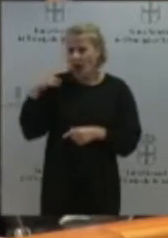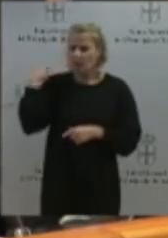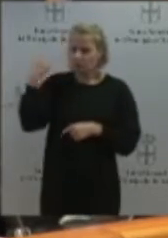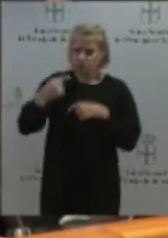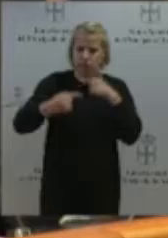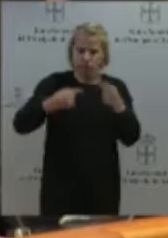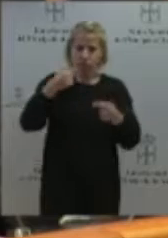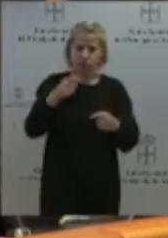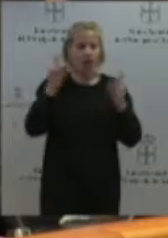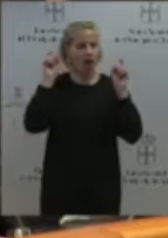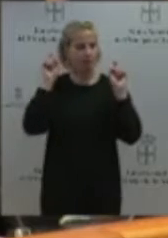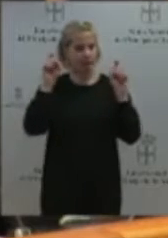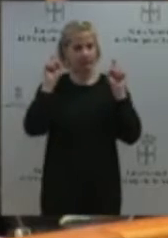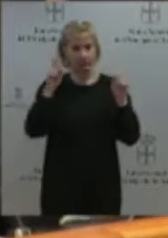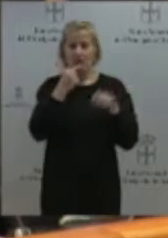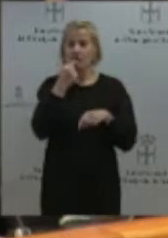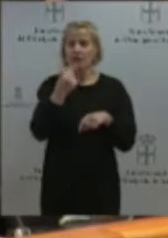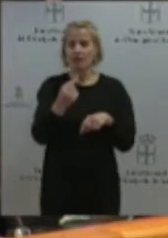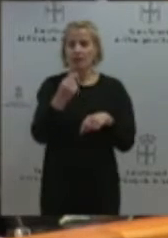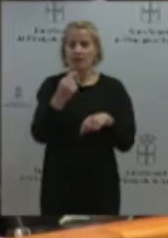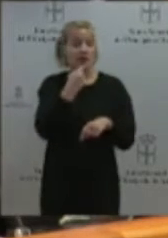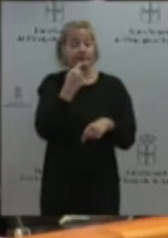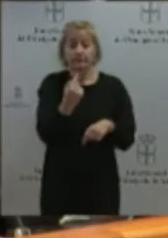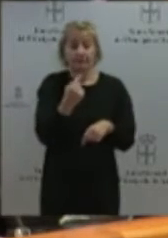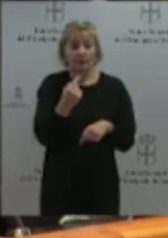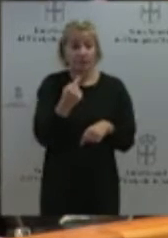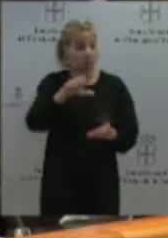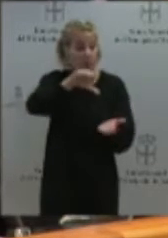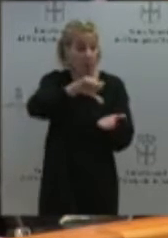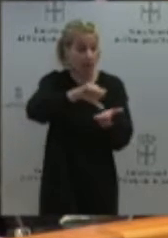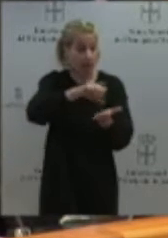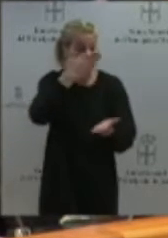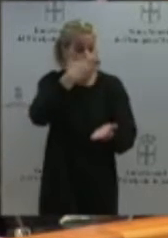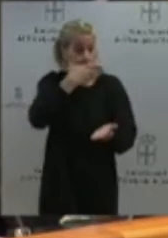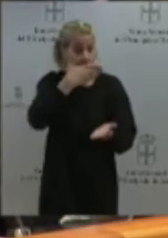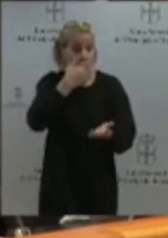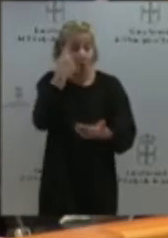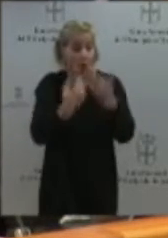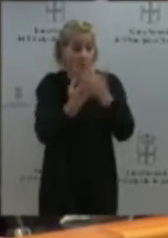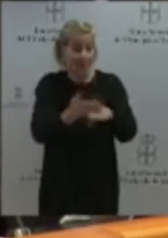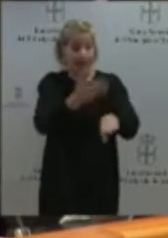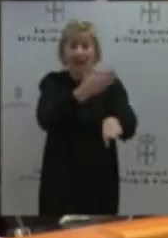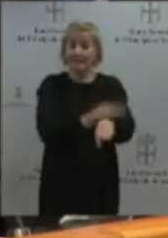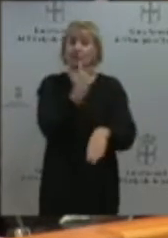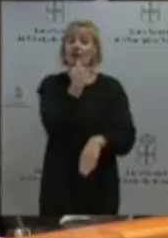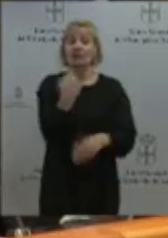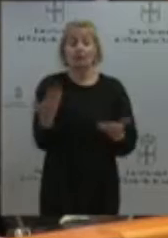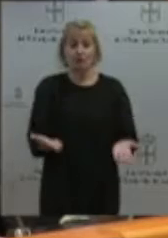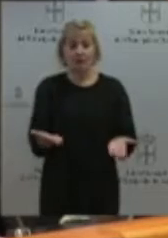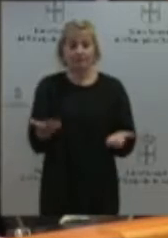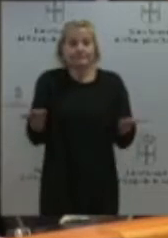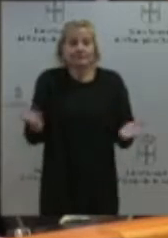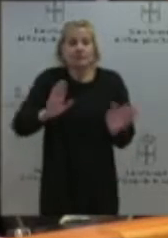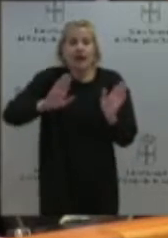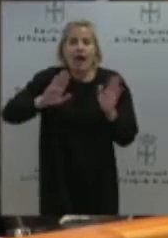que ir a un centro a empezar clase un día antes, ¿no? Y eso provoca que la incorporación del profesorado se vaya haciendo durante el mes de